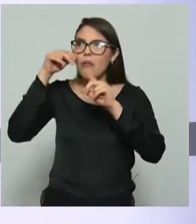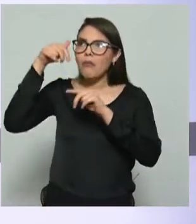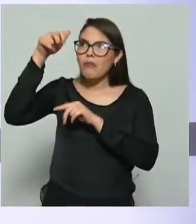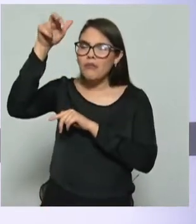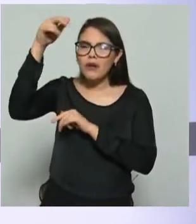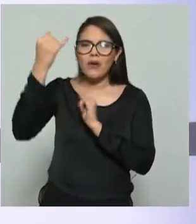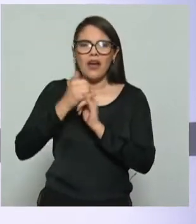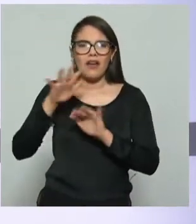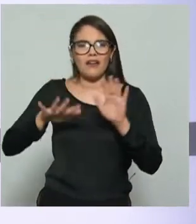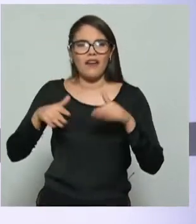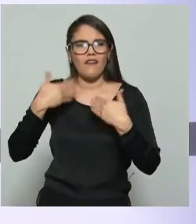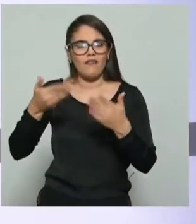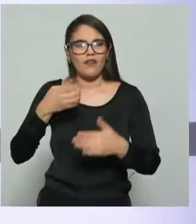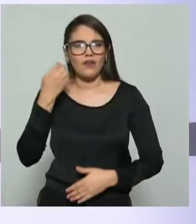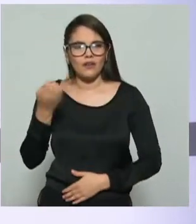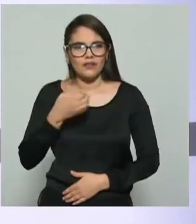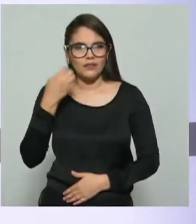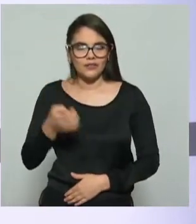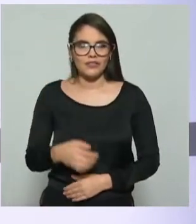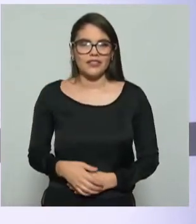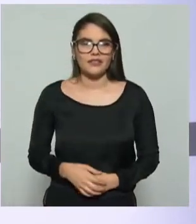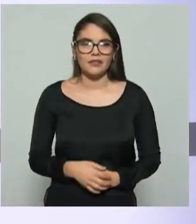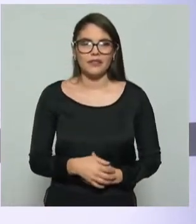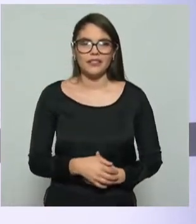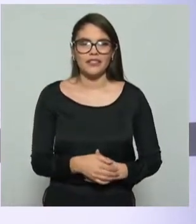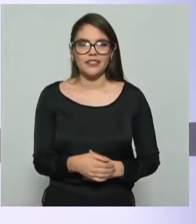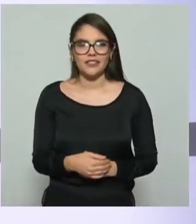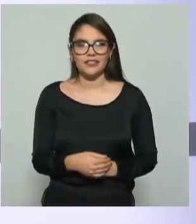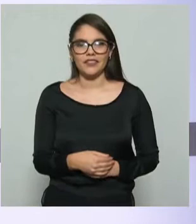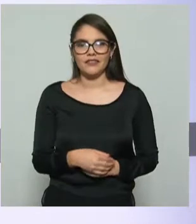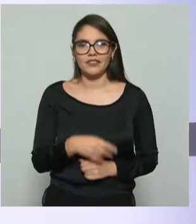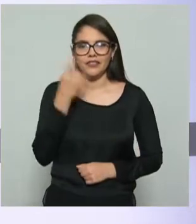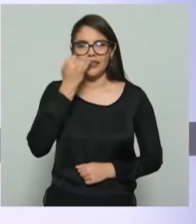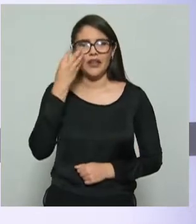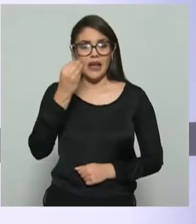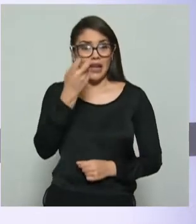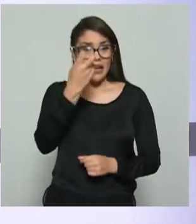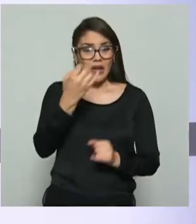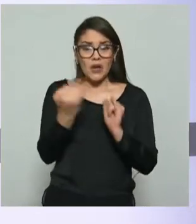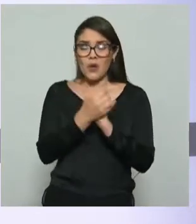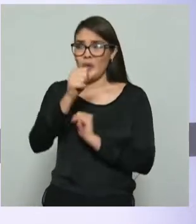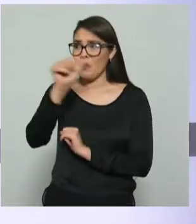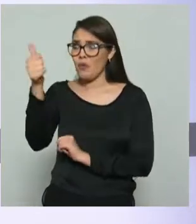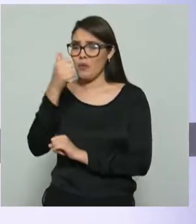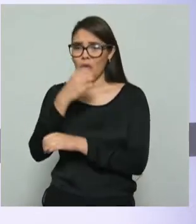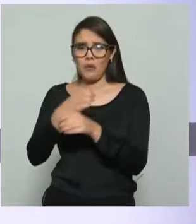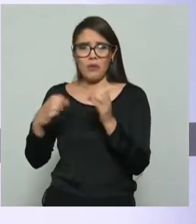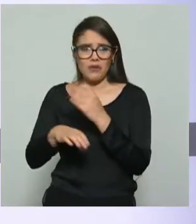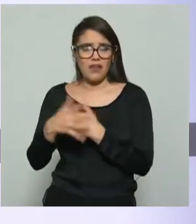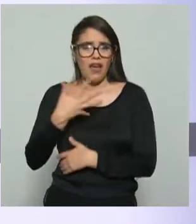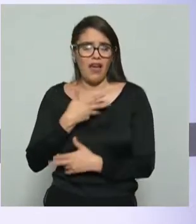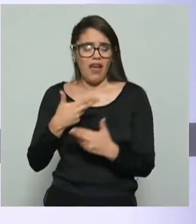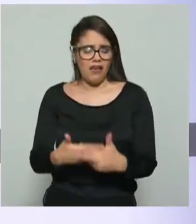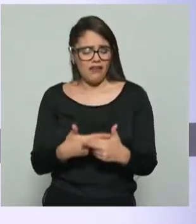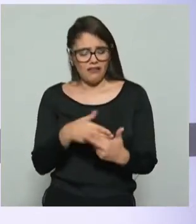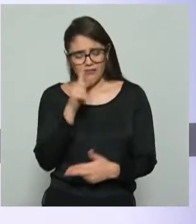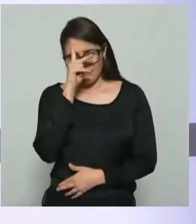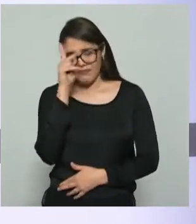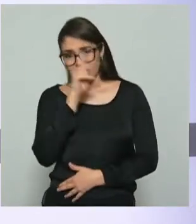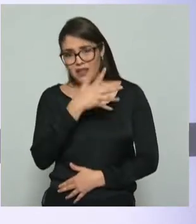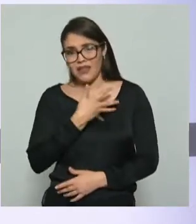las escuelas, y podemos así enumerar cientos de prácticas de violencia, que es muy